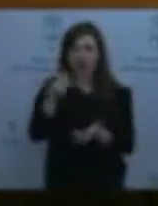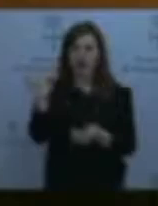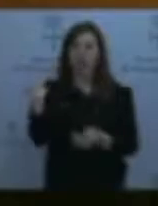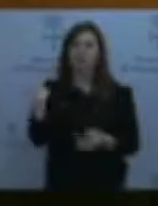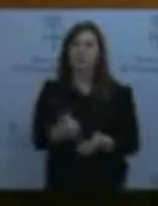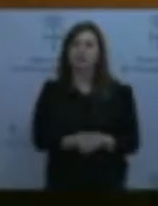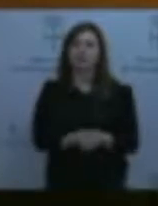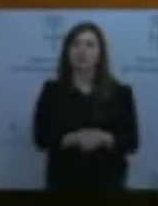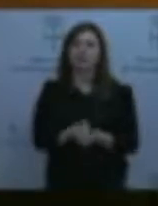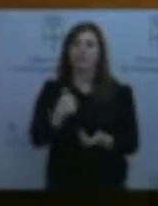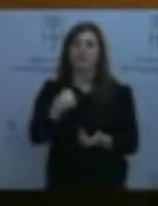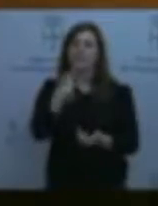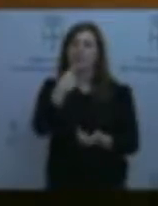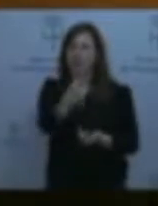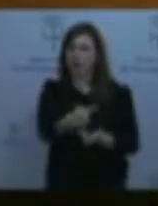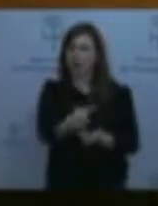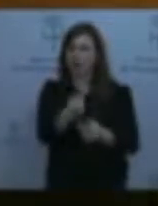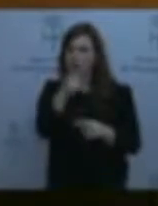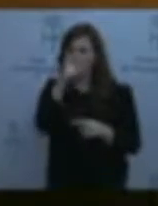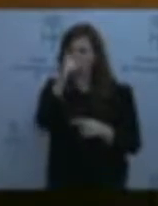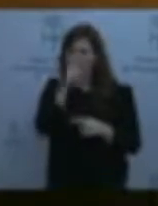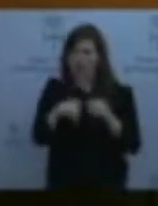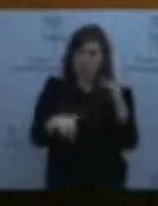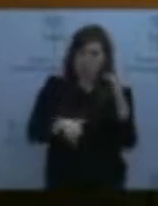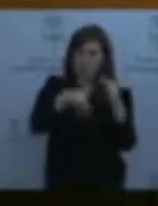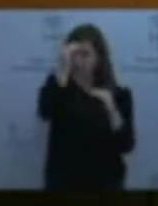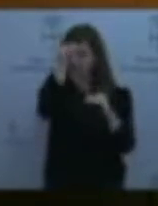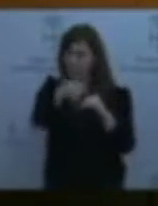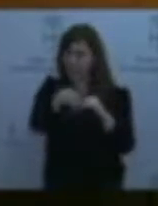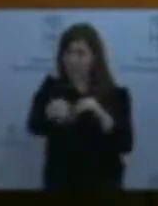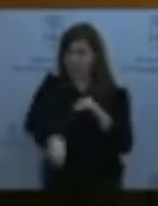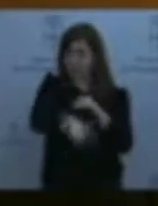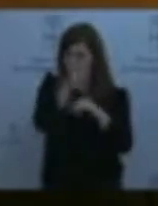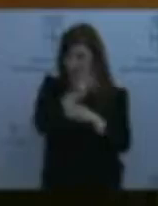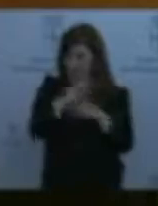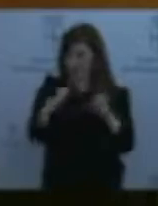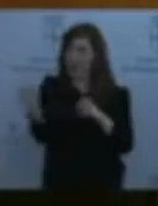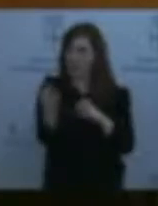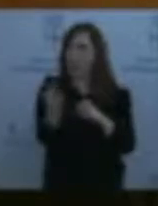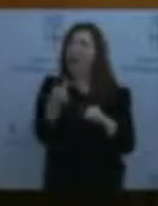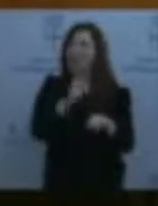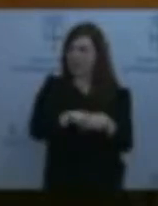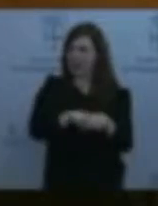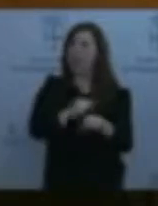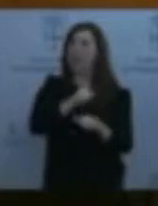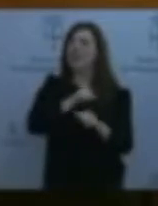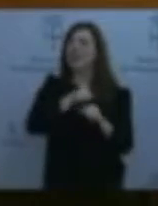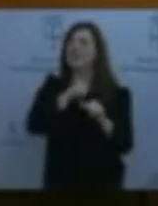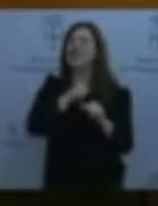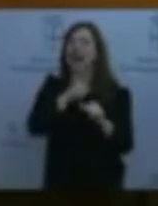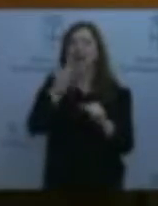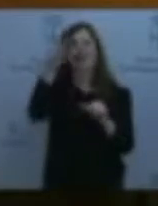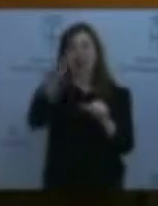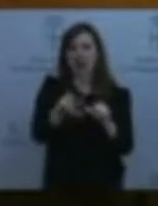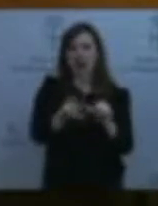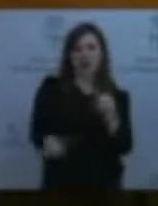Pues, como ya digo, hay más de un año que está aprobado en esta Cámara que usted tiene que presentar esos tiempos de espera real.